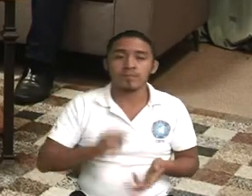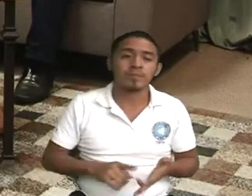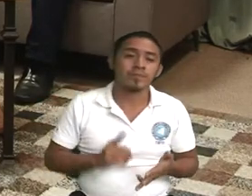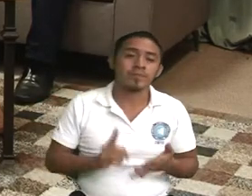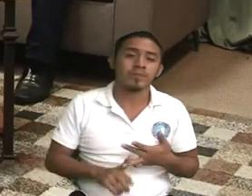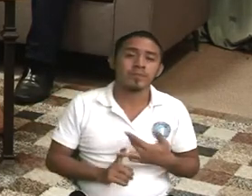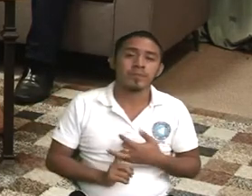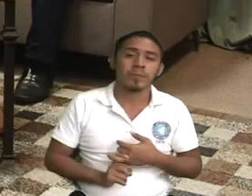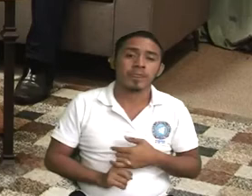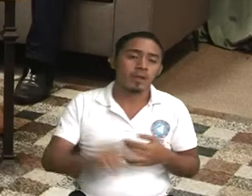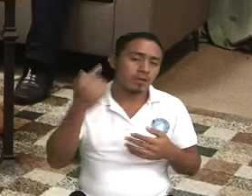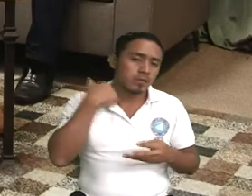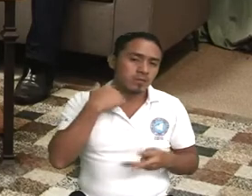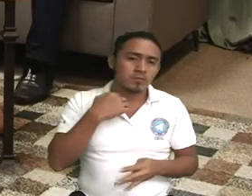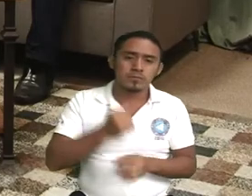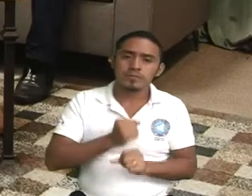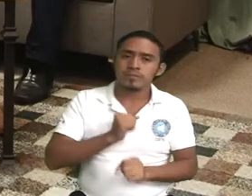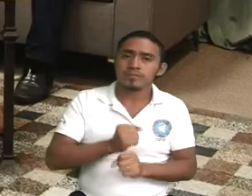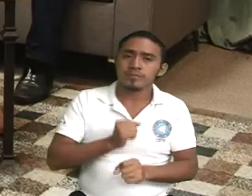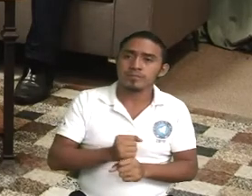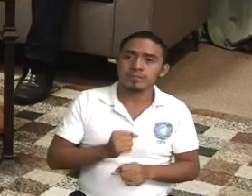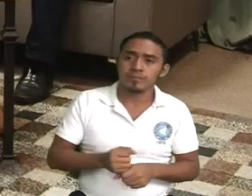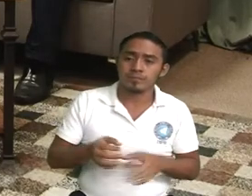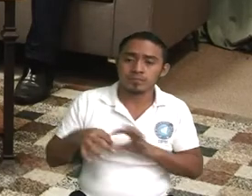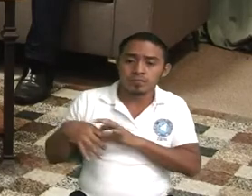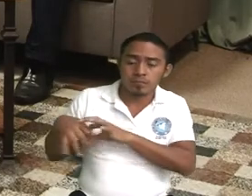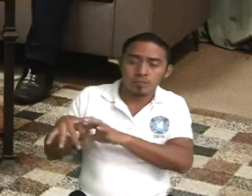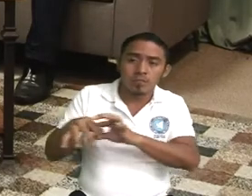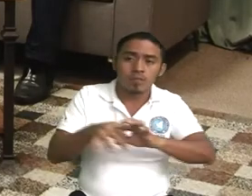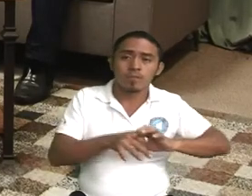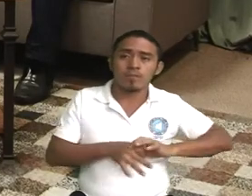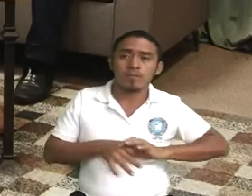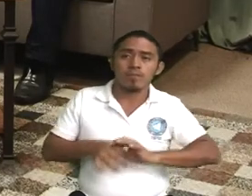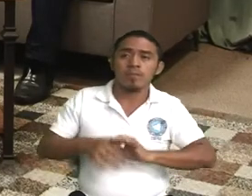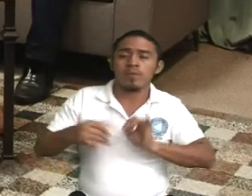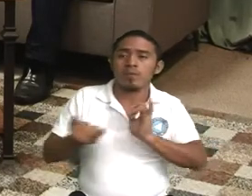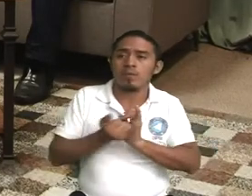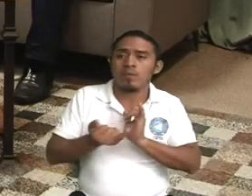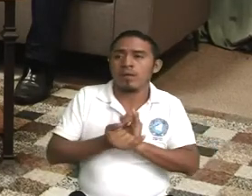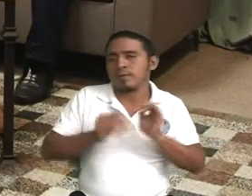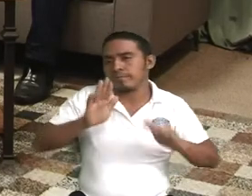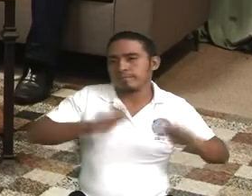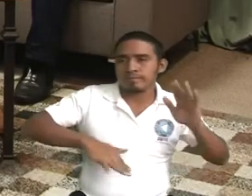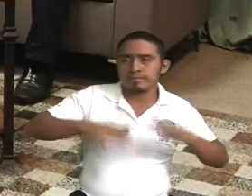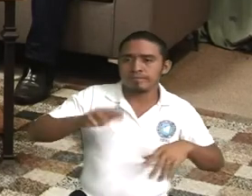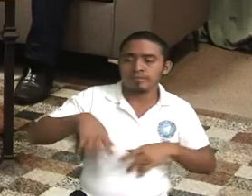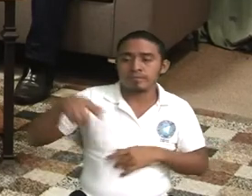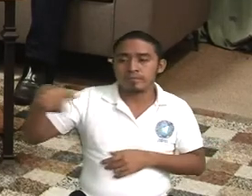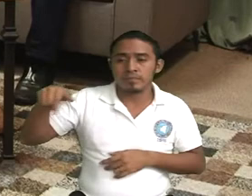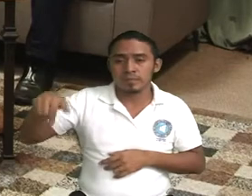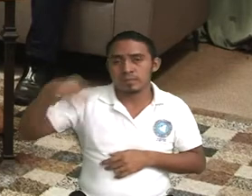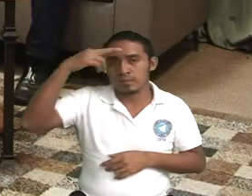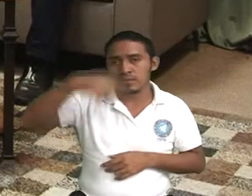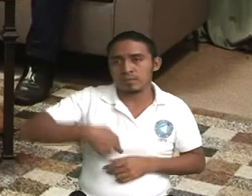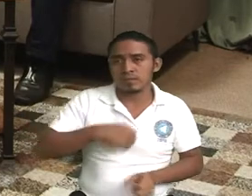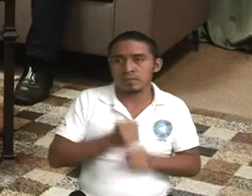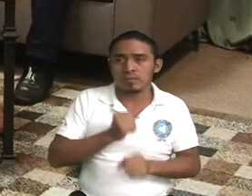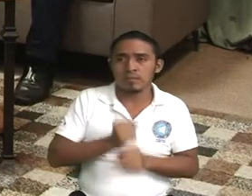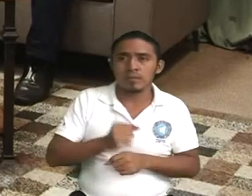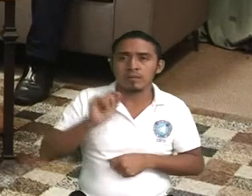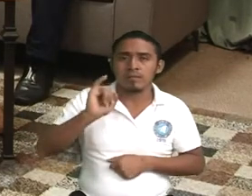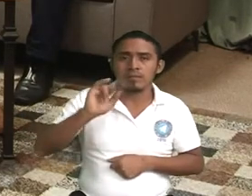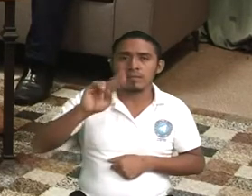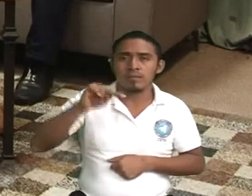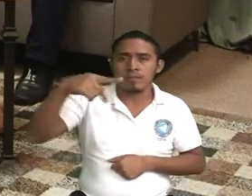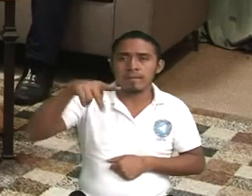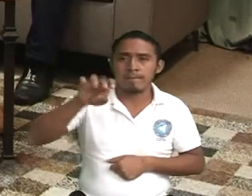que siempre estamos trabajando de la mano. También a veces trabajamos con Impesca, ¿verdad? Cuando necesitamos las ferias